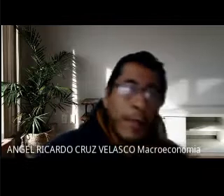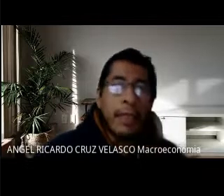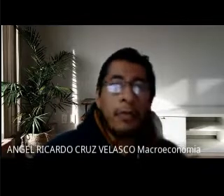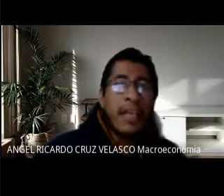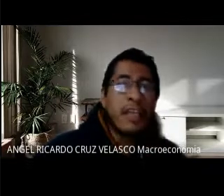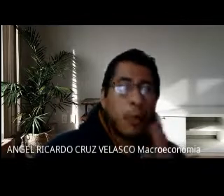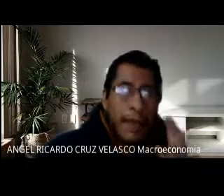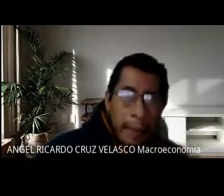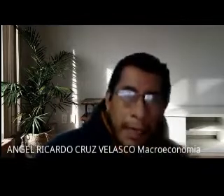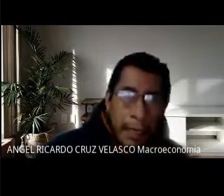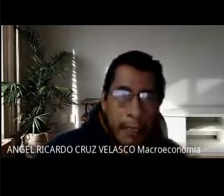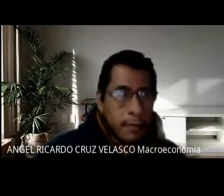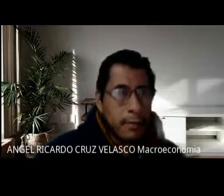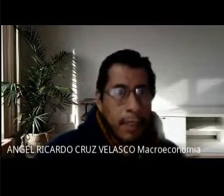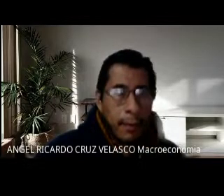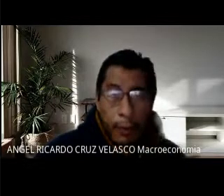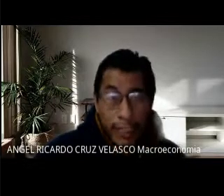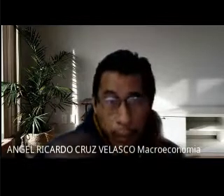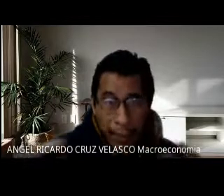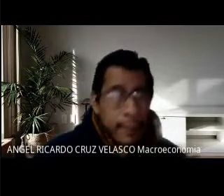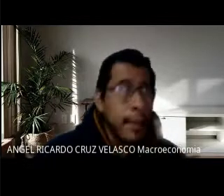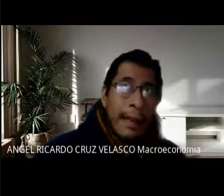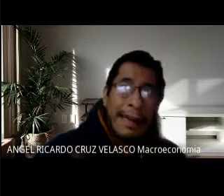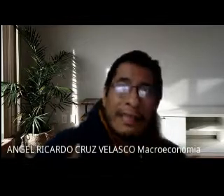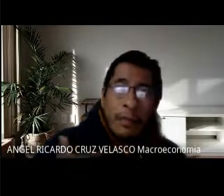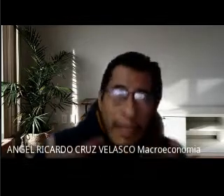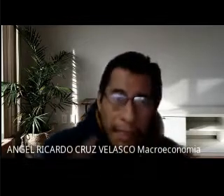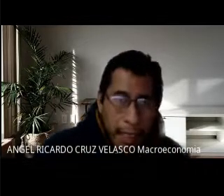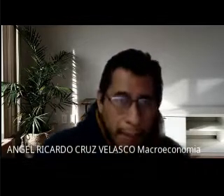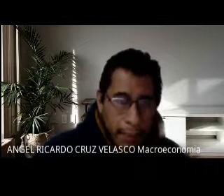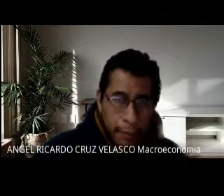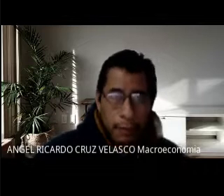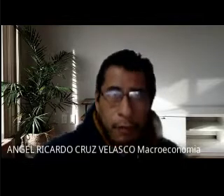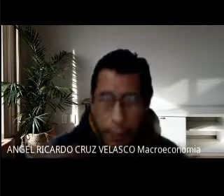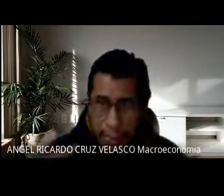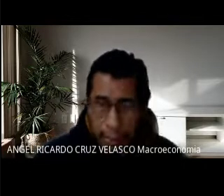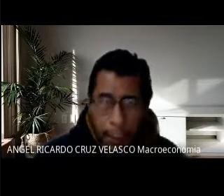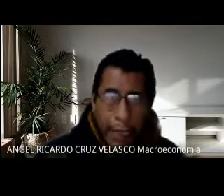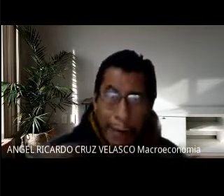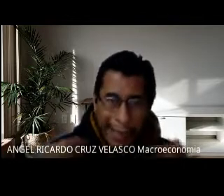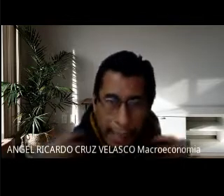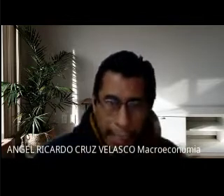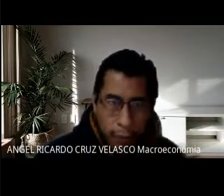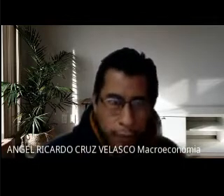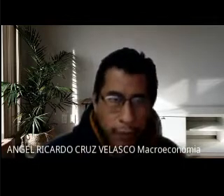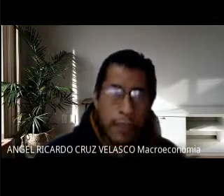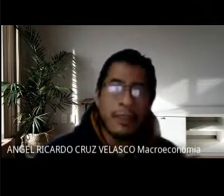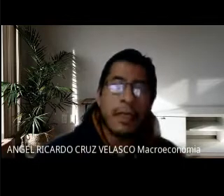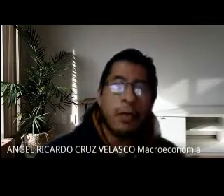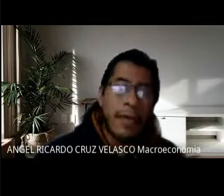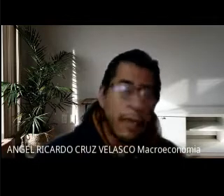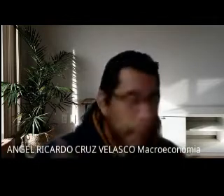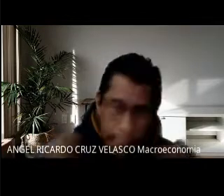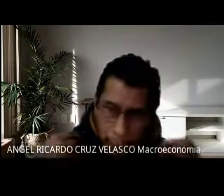comer y tú le quieres poner IVA a alimentos. Y la peor estupidez, la gente no tiene medicamentos. De hecho, el presidente de México acaba de regañar a sus funcionarios de